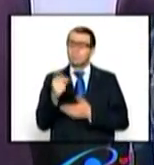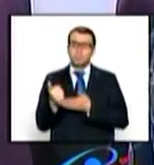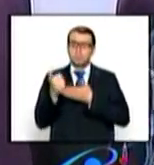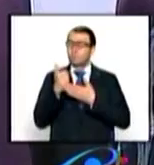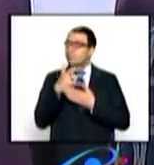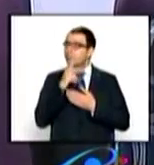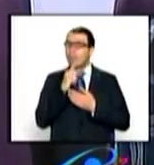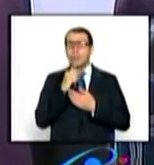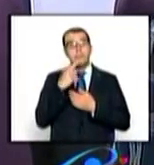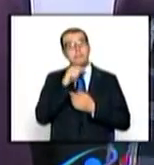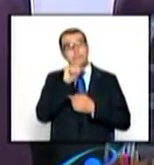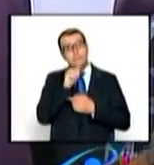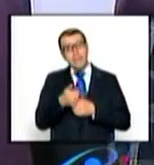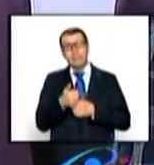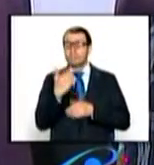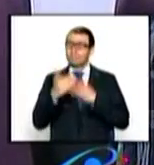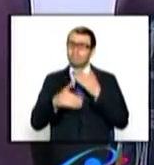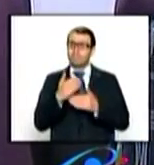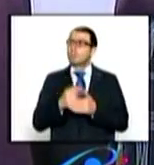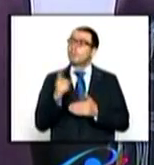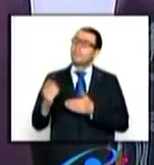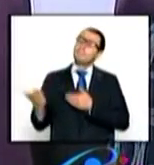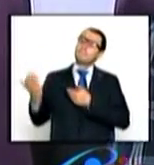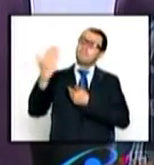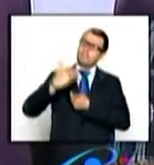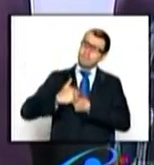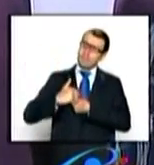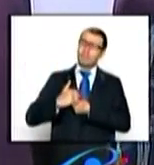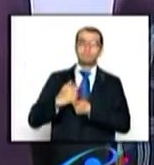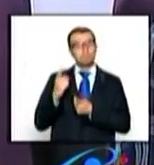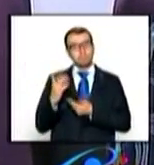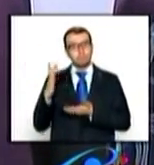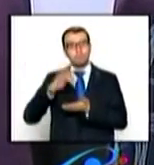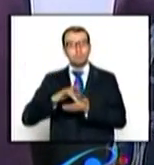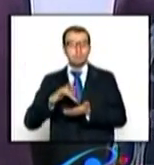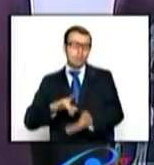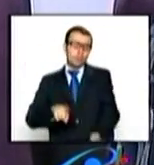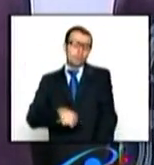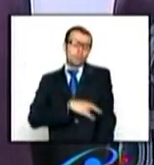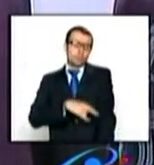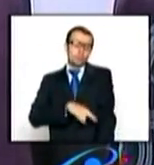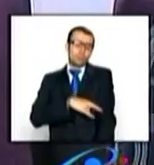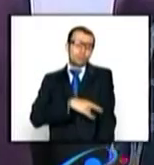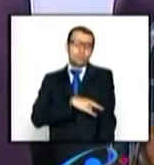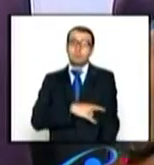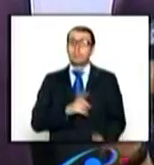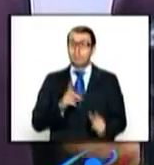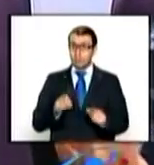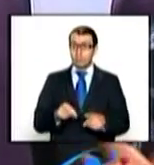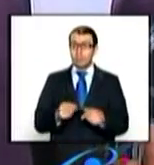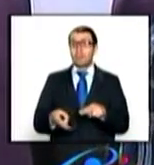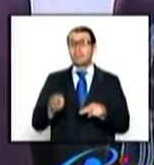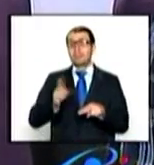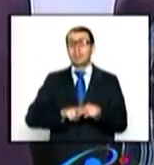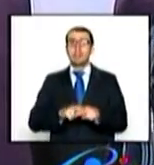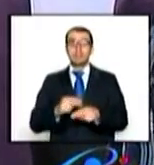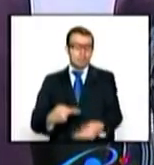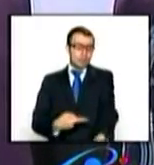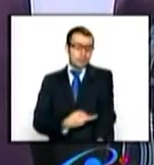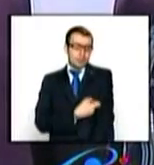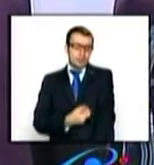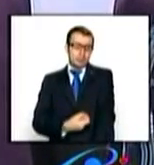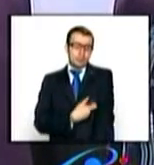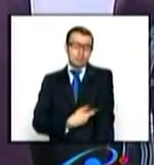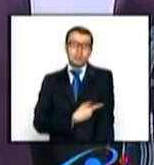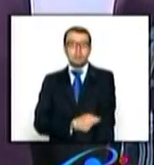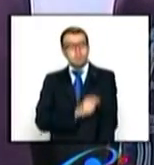estaba peor. Cuando consultó conmigo hicimos las sesiones de esferoterapia y además de eso, y una de las ventajas de los medicamentos del doctor Rojas